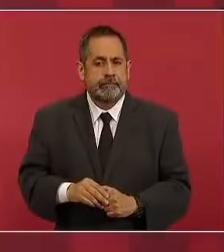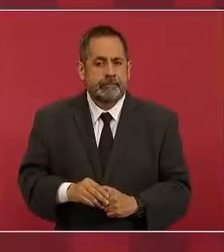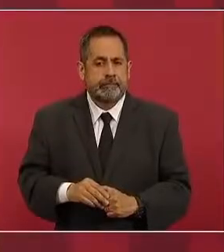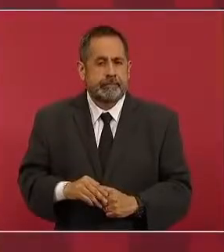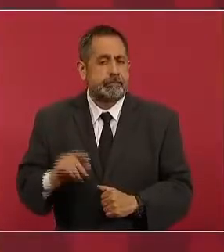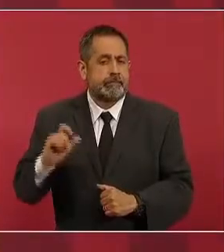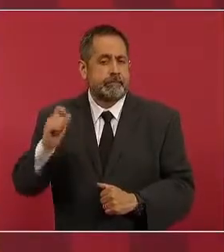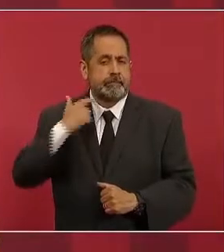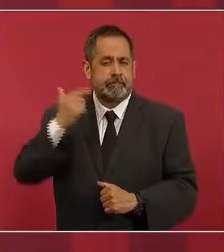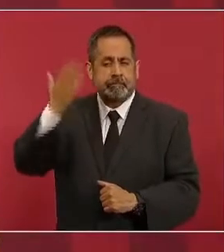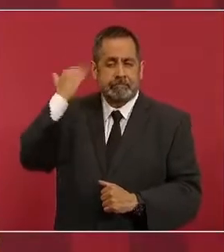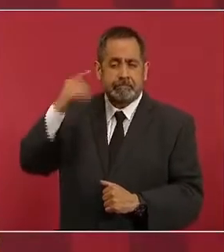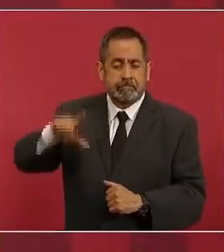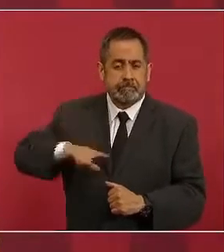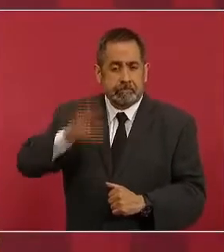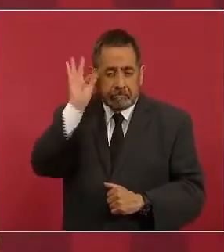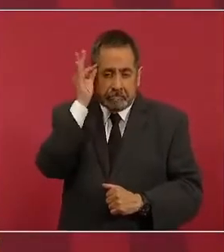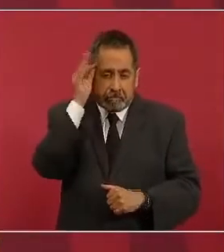sumisos